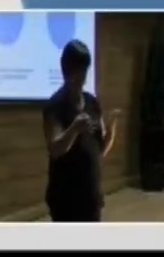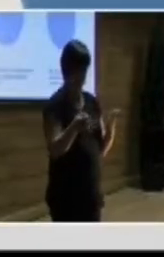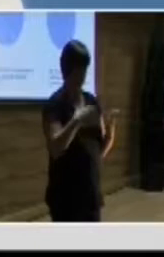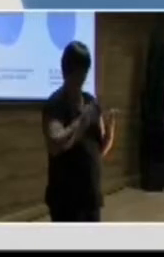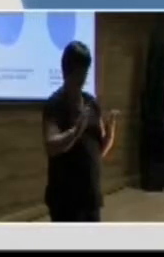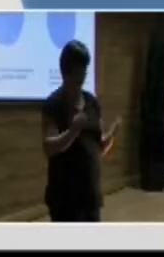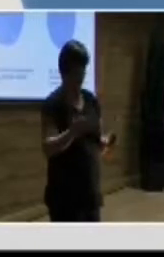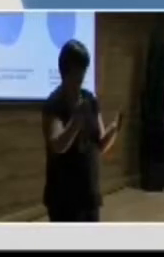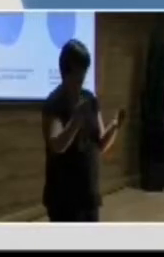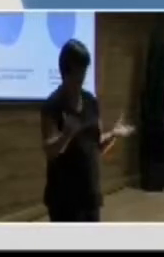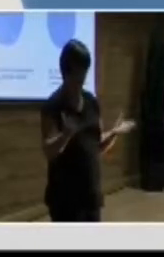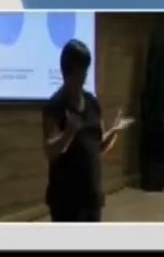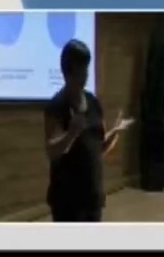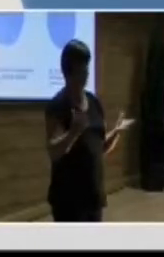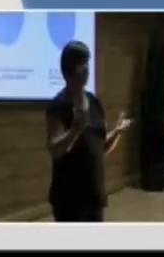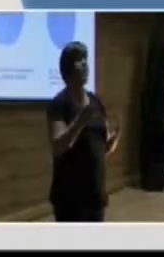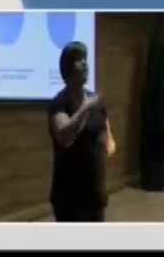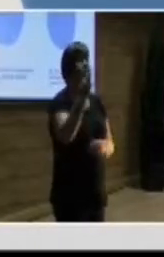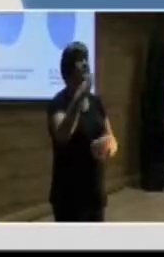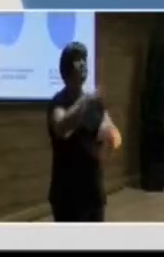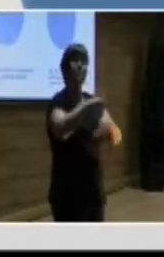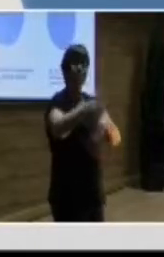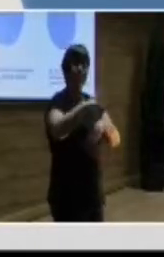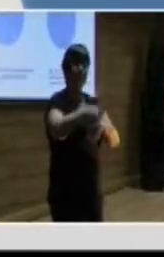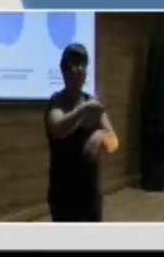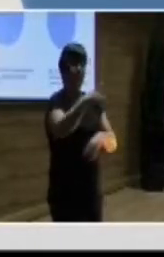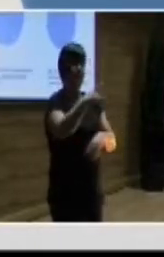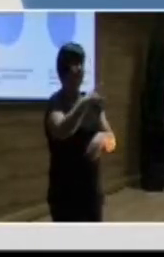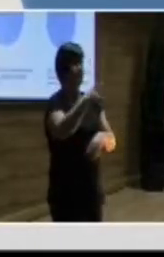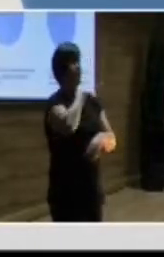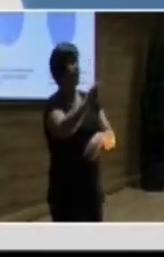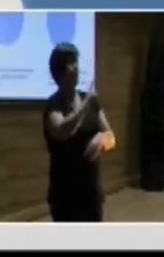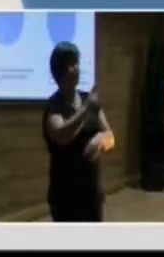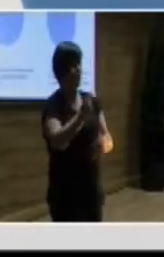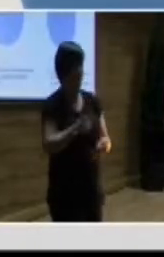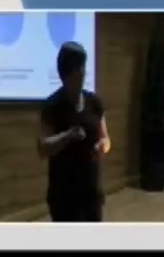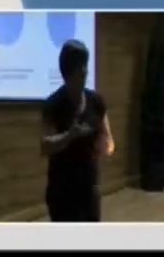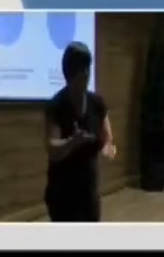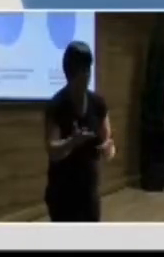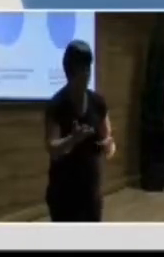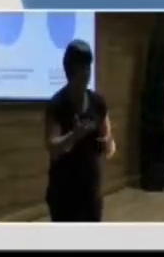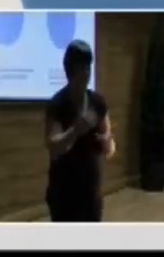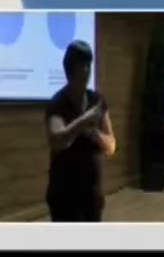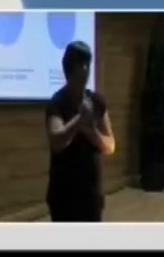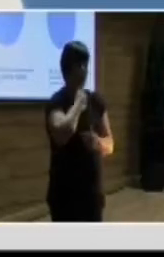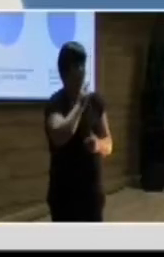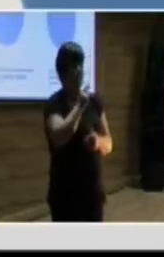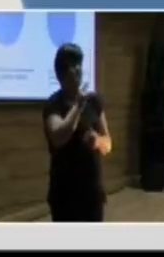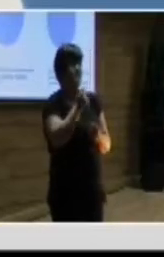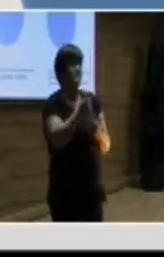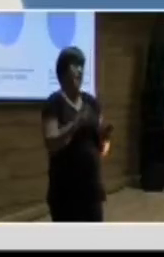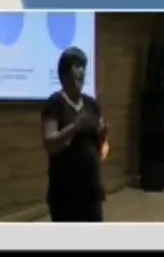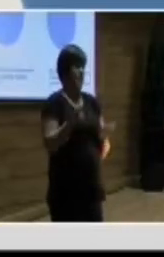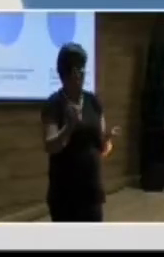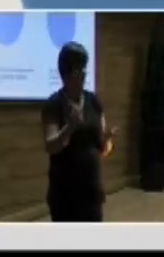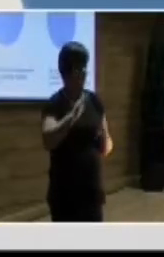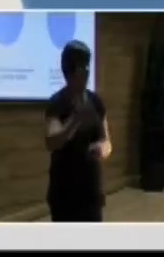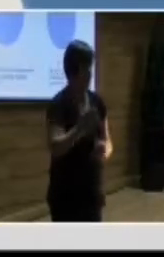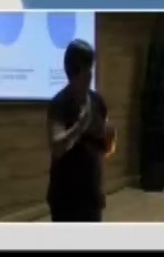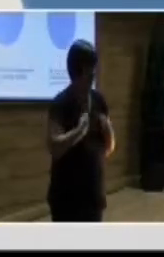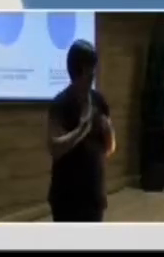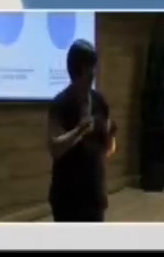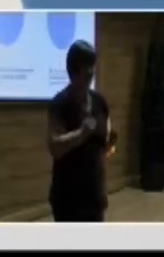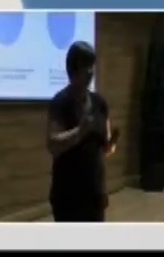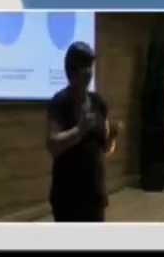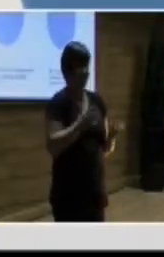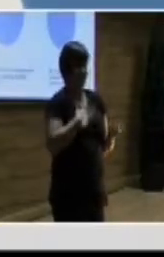a los médicos no les gusta dar malas noticias, o al menos eso dicen ellos. Pues bien, los médicos han de saber que la gente quiere saber. El